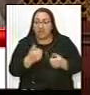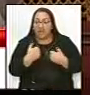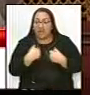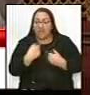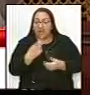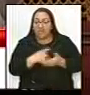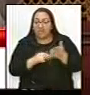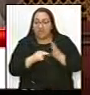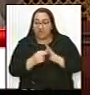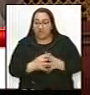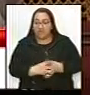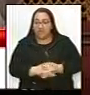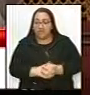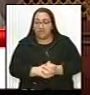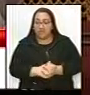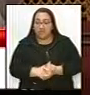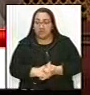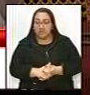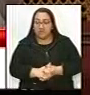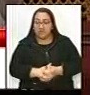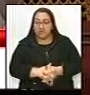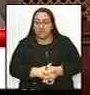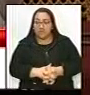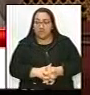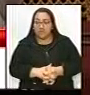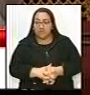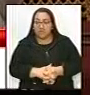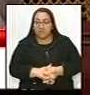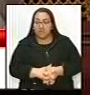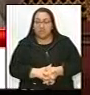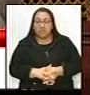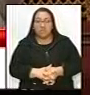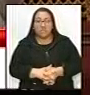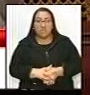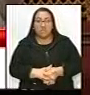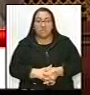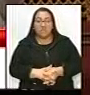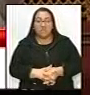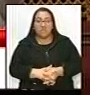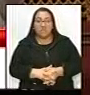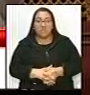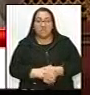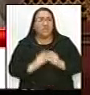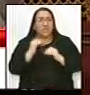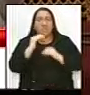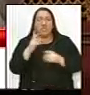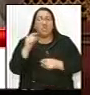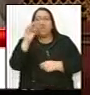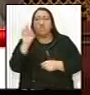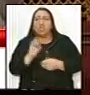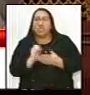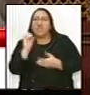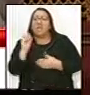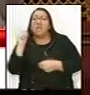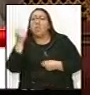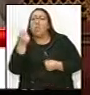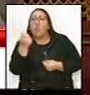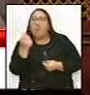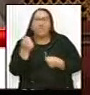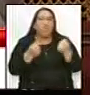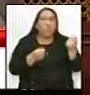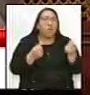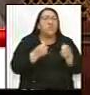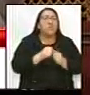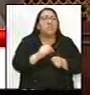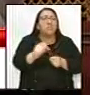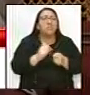que perdón el operador estará limitado para establecer tarifas diferenciadas por volumen distancia